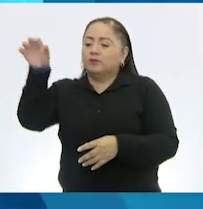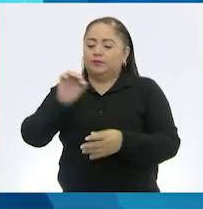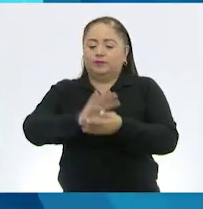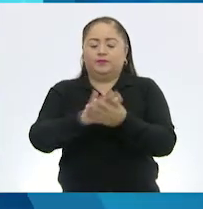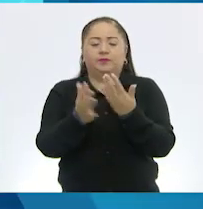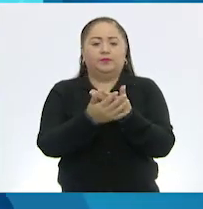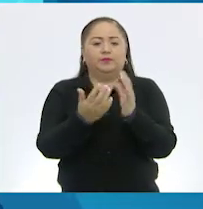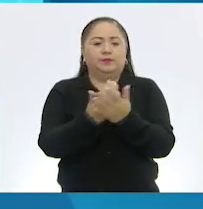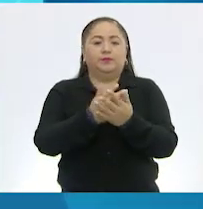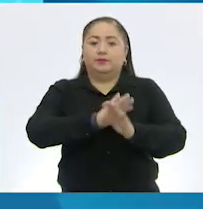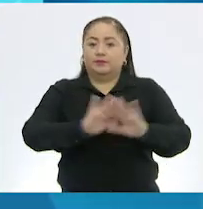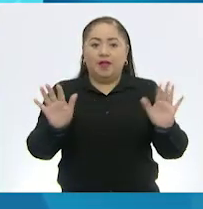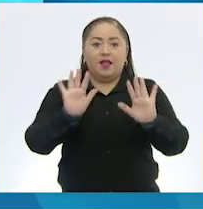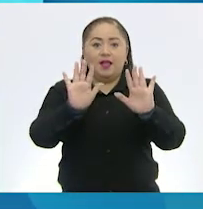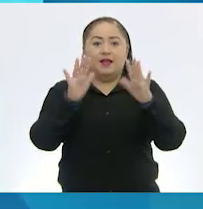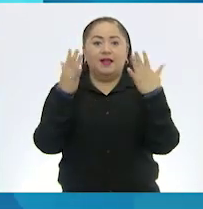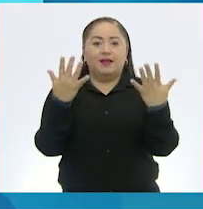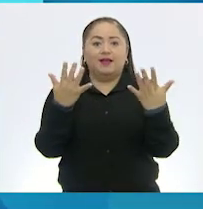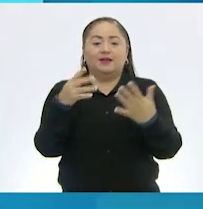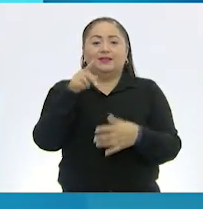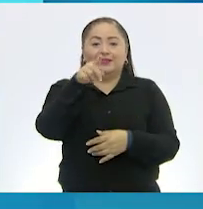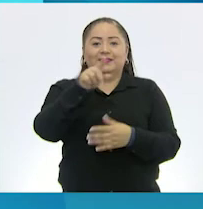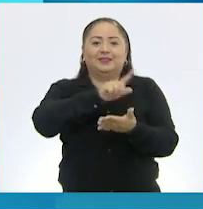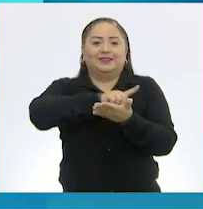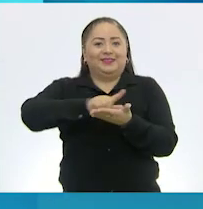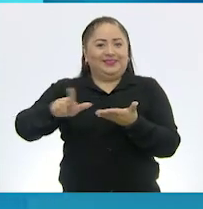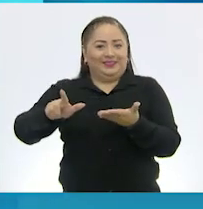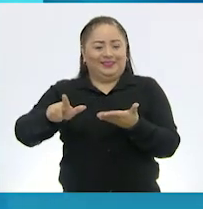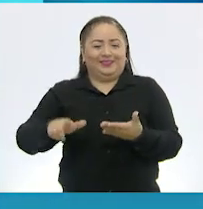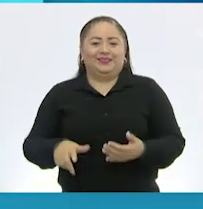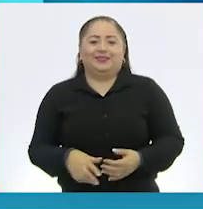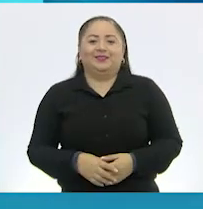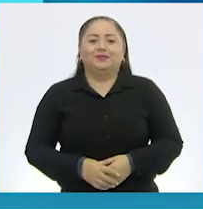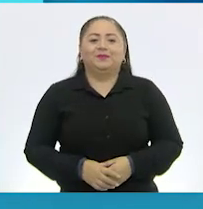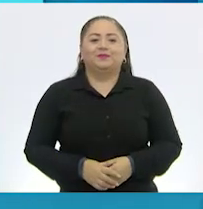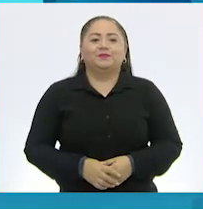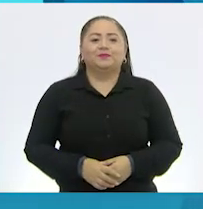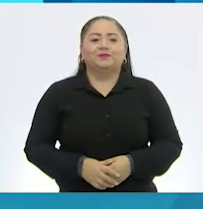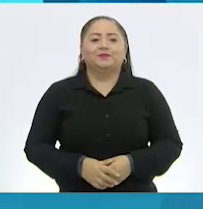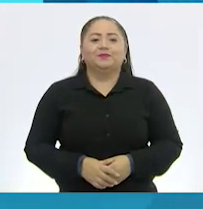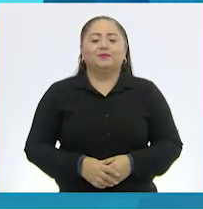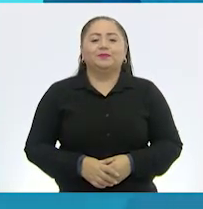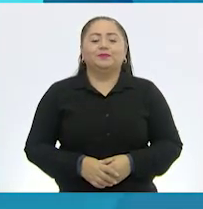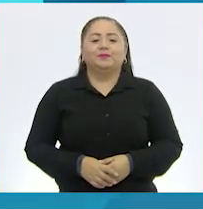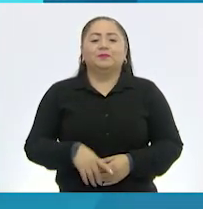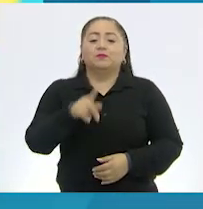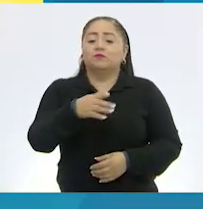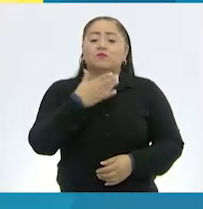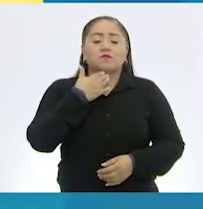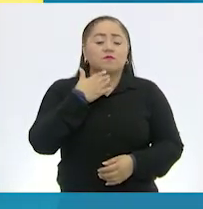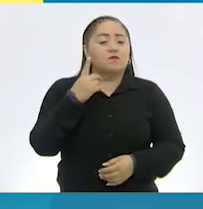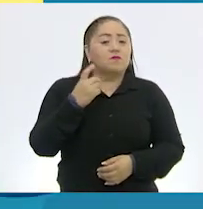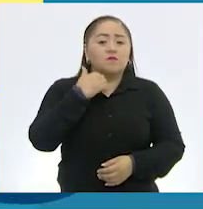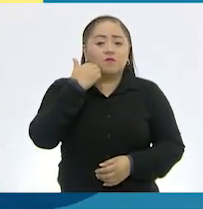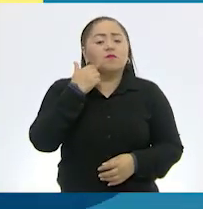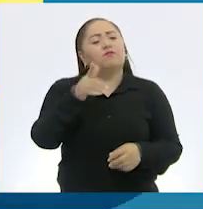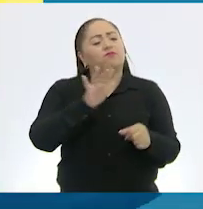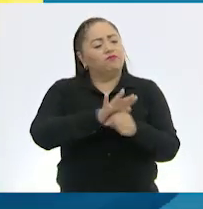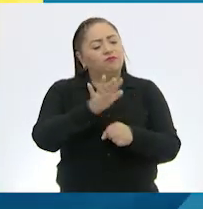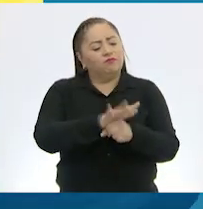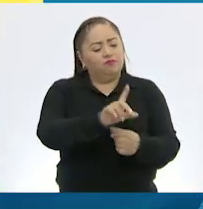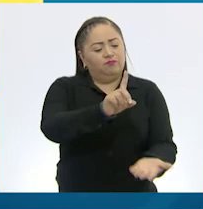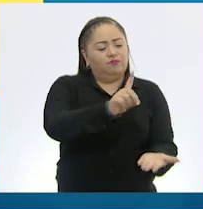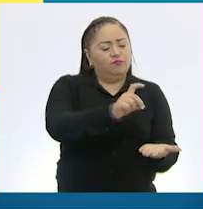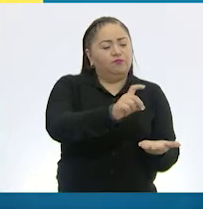Sécalas con una toalla. ¡Y listo! ¡Tus manos están limpias! Si no tienes agua y jabón,